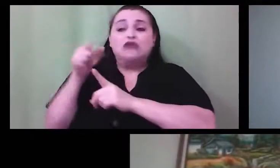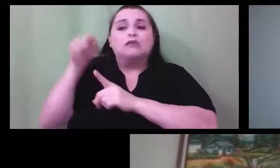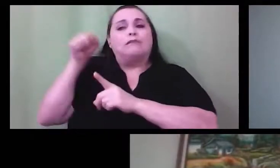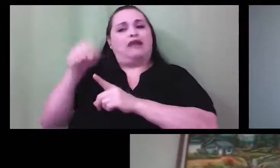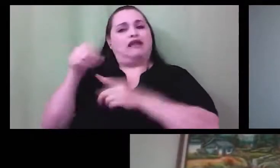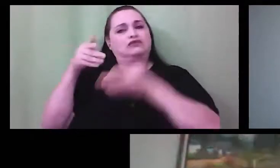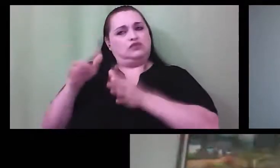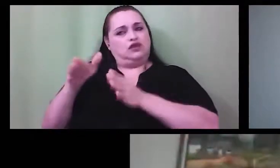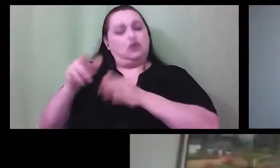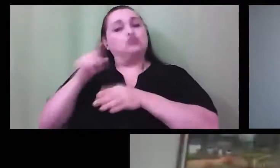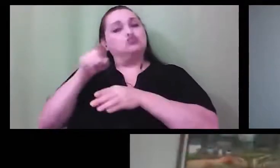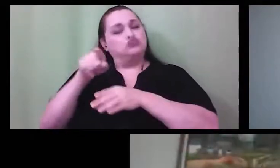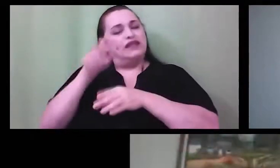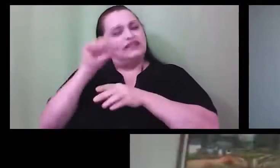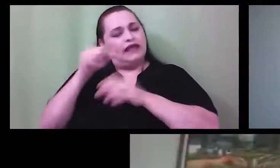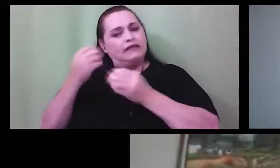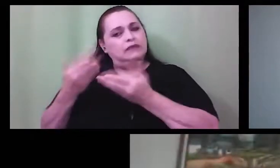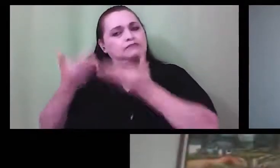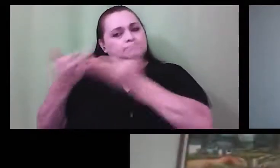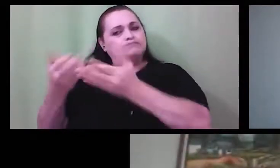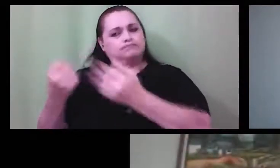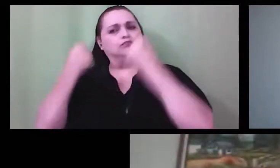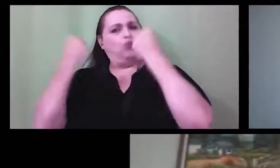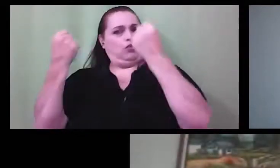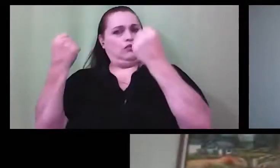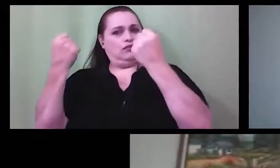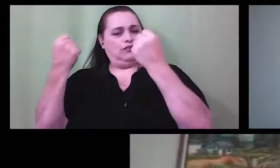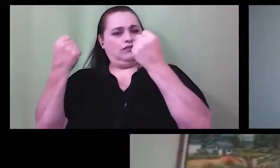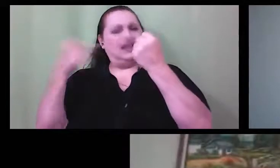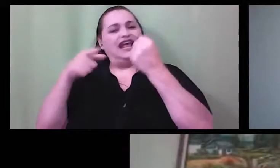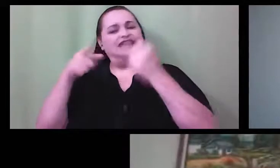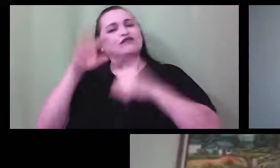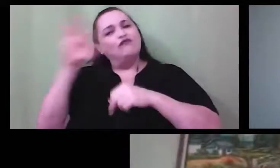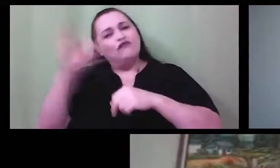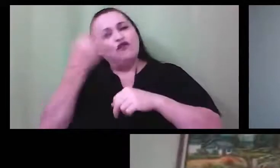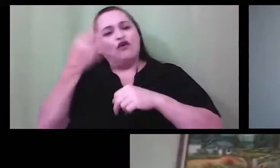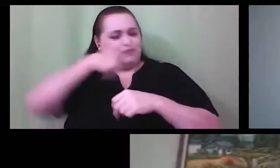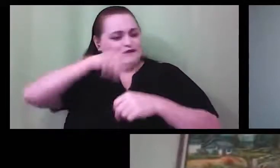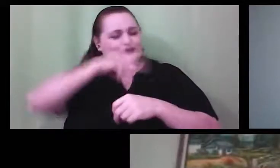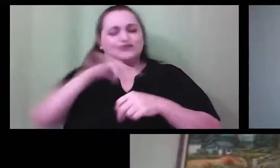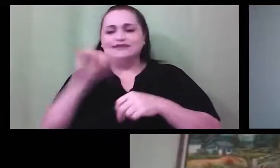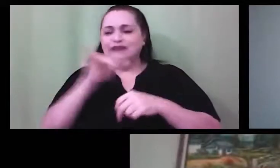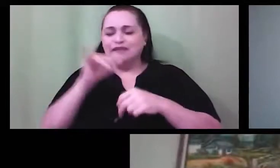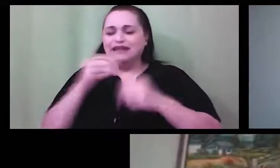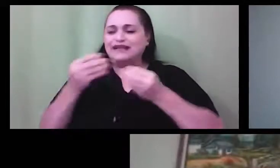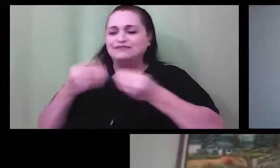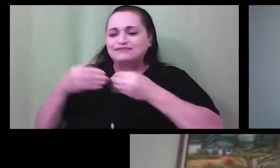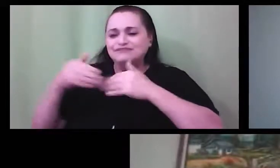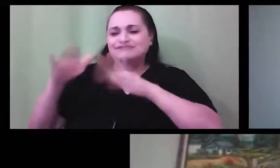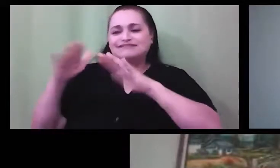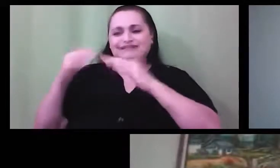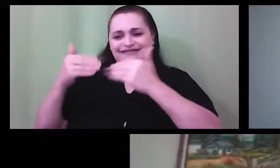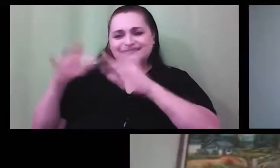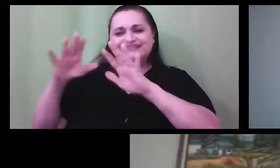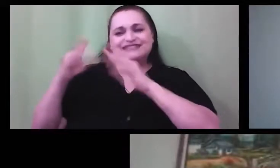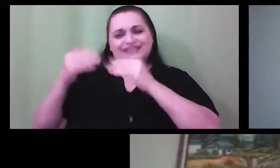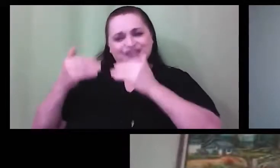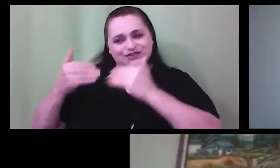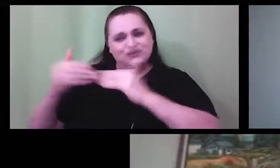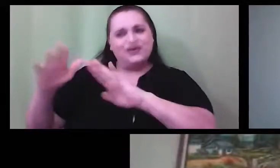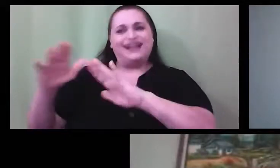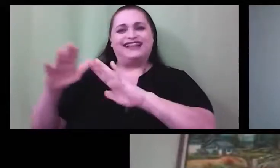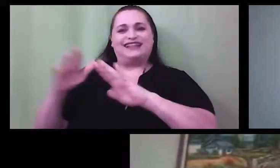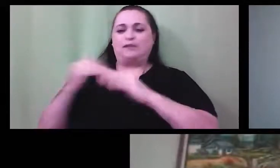Usted tiene que empoderarlo. Entonces, esa es una forma en la que nosotros también lo vamos soltando a él y también hacemos